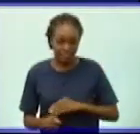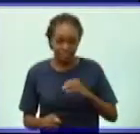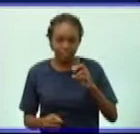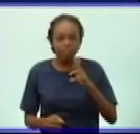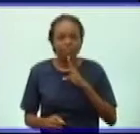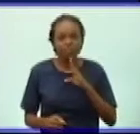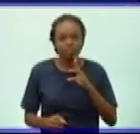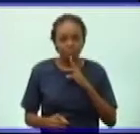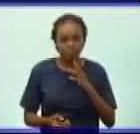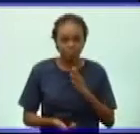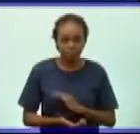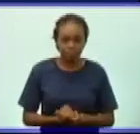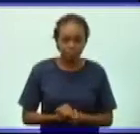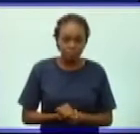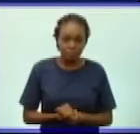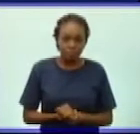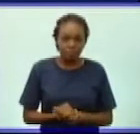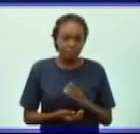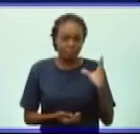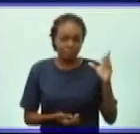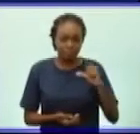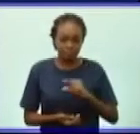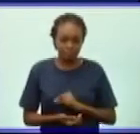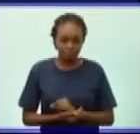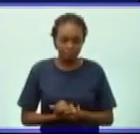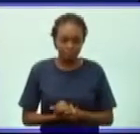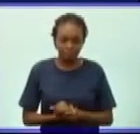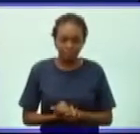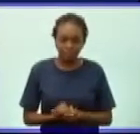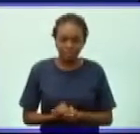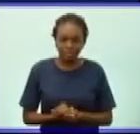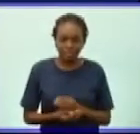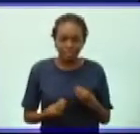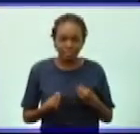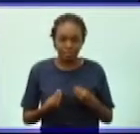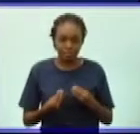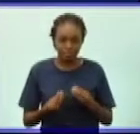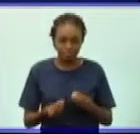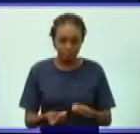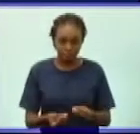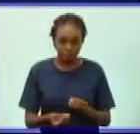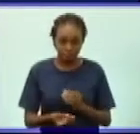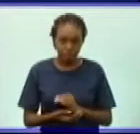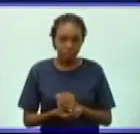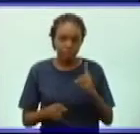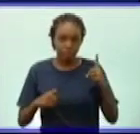del agua. Resumiendo, si le suministramos